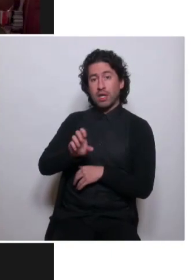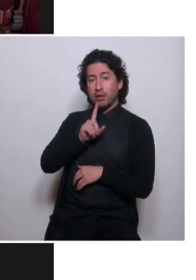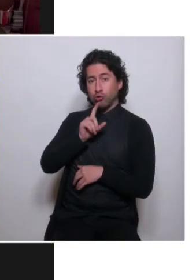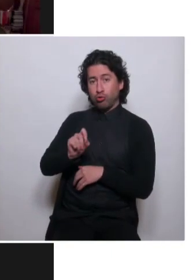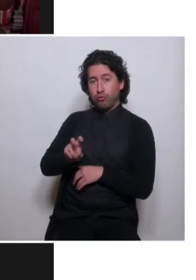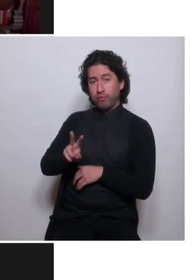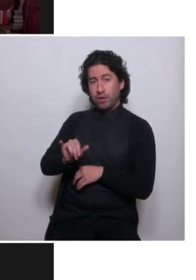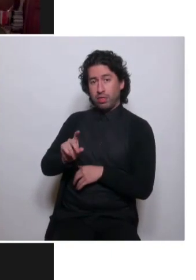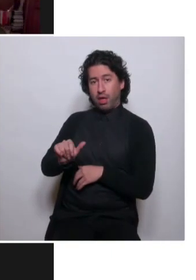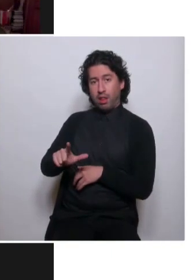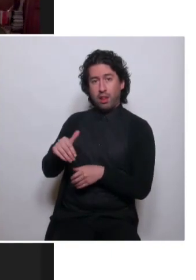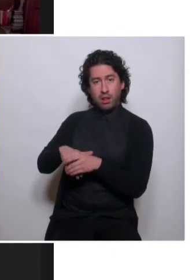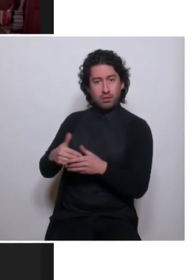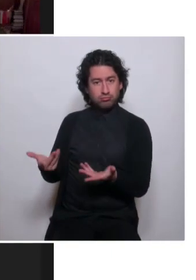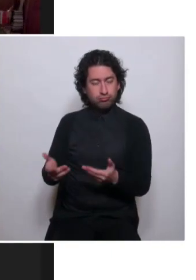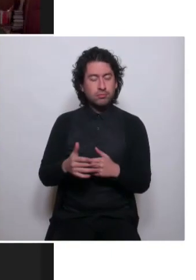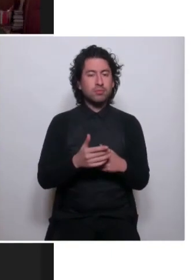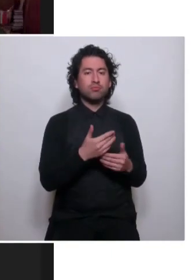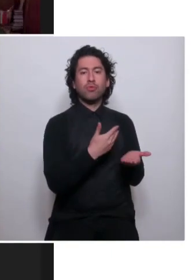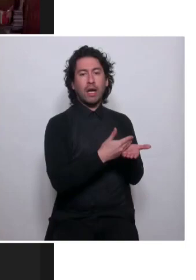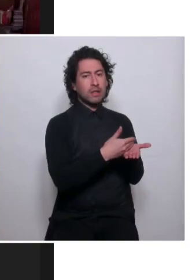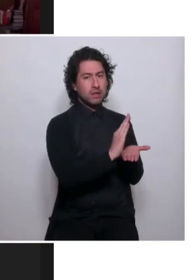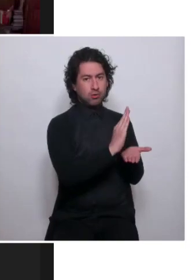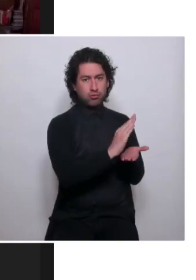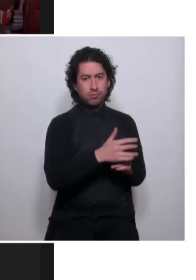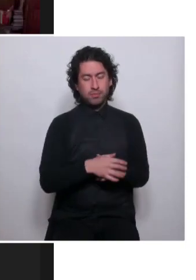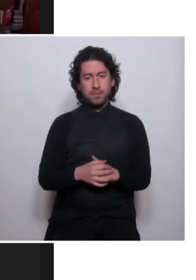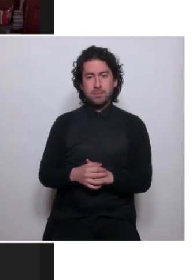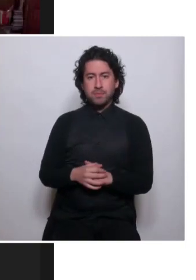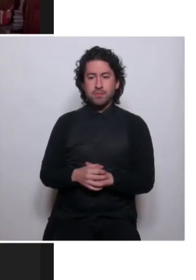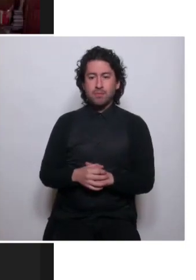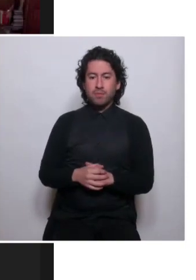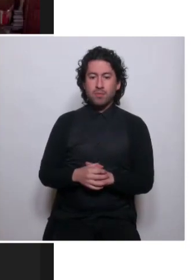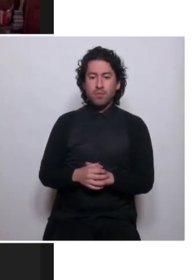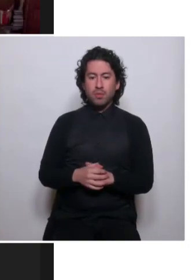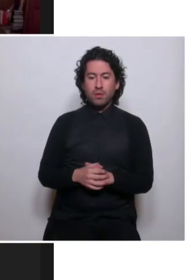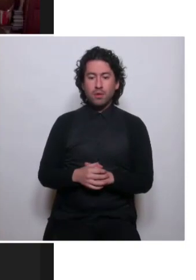vota? Rechazo, señor secretario.